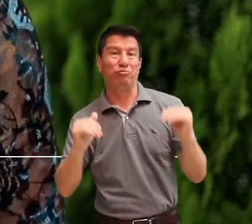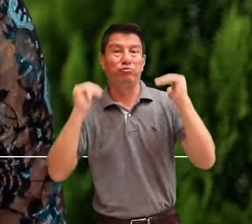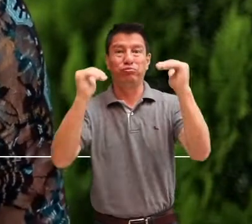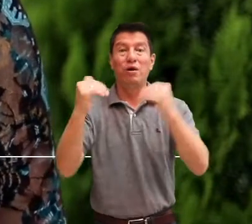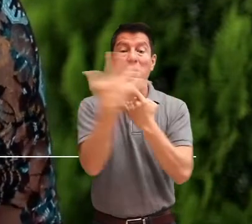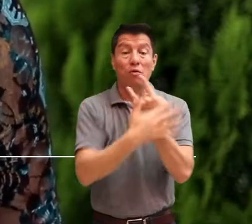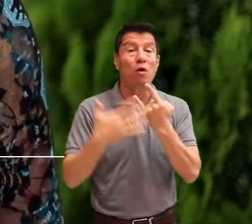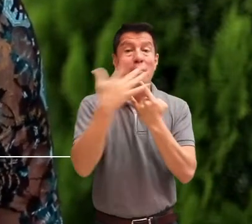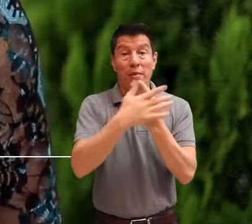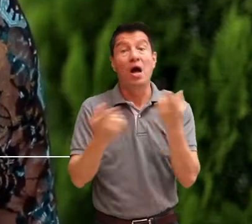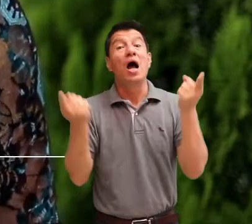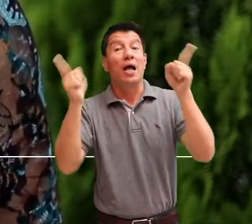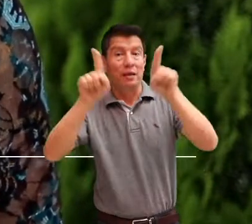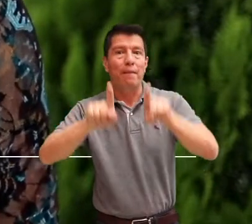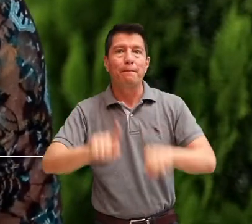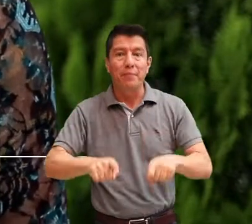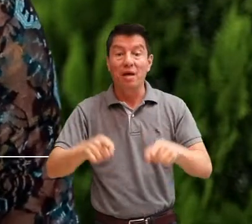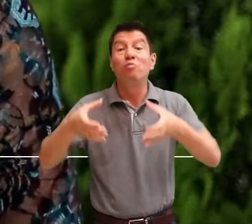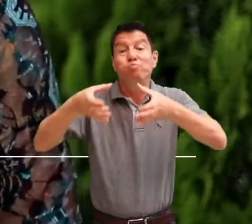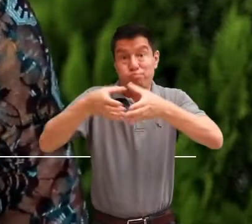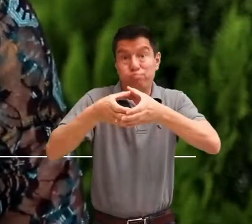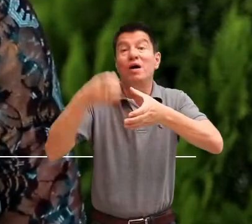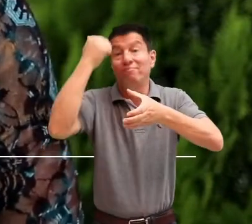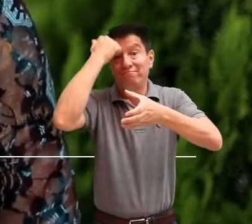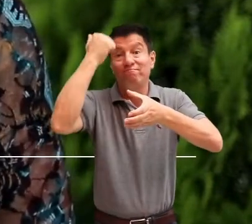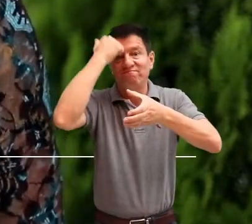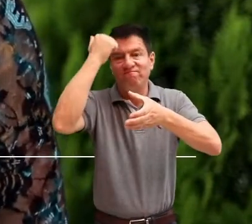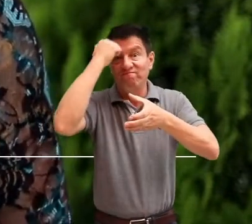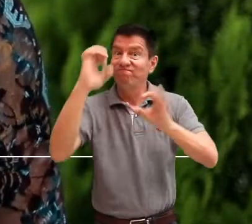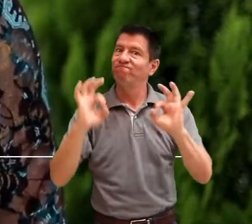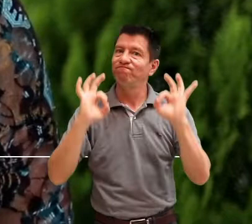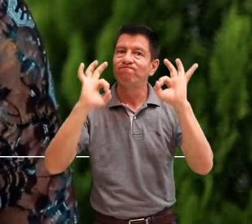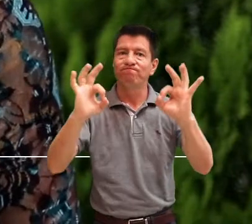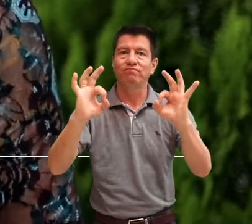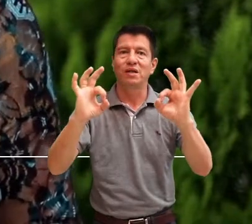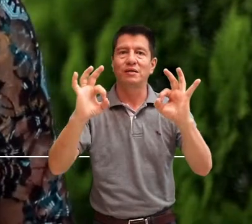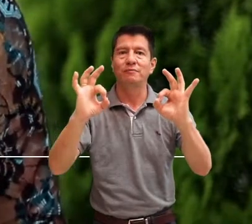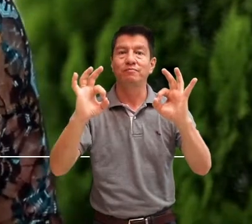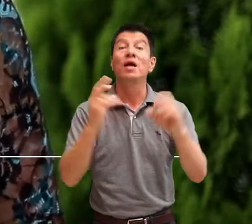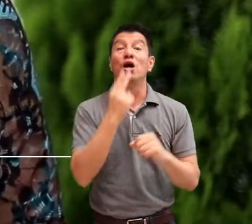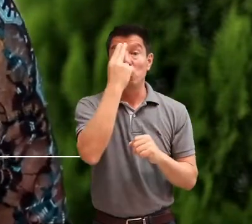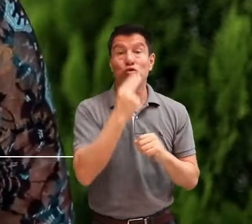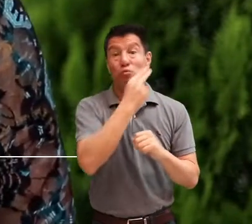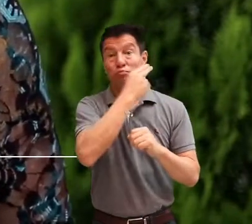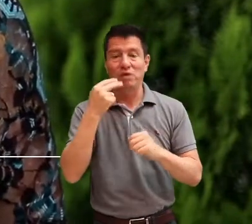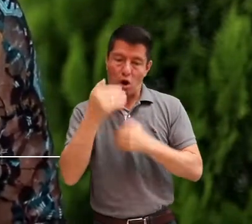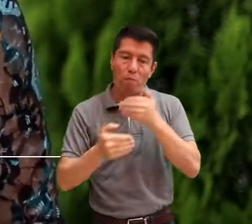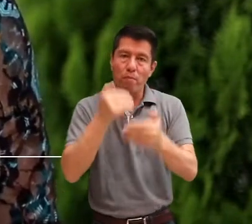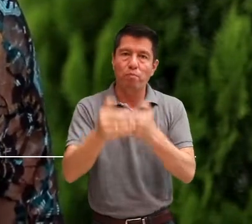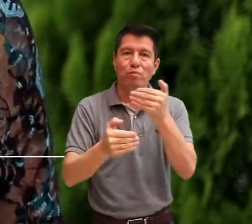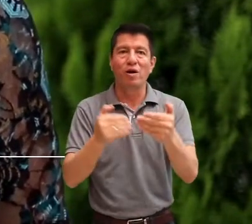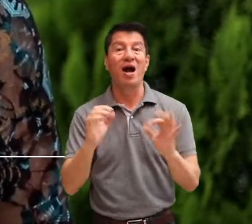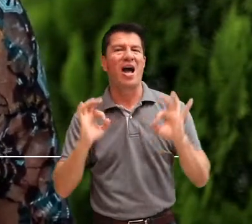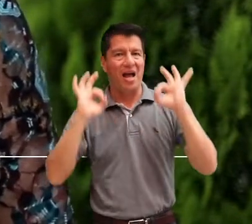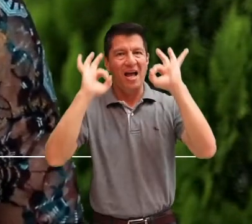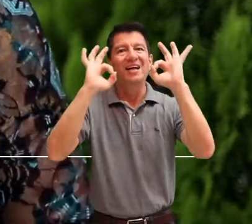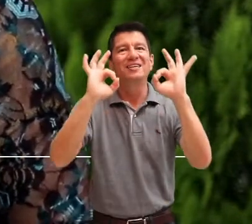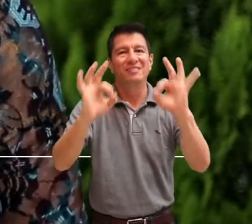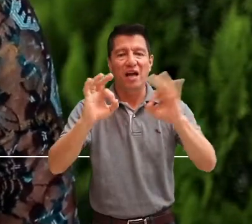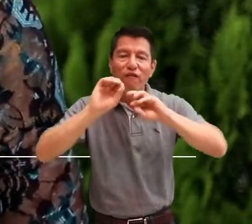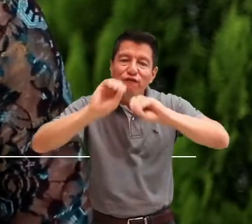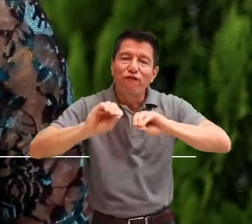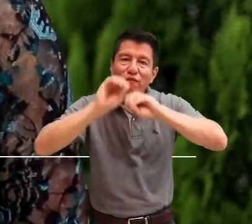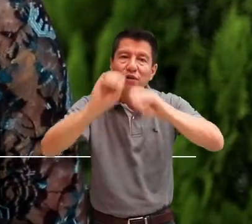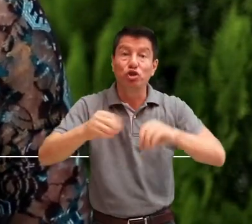moderno de la universidad de cundinamarca y por supuesto contando con un equipo de docentes calificados y comprometido con los